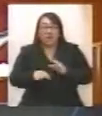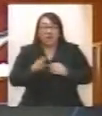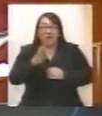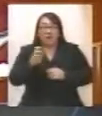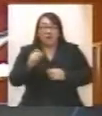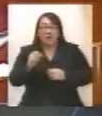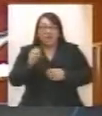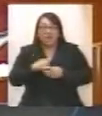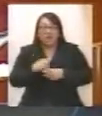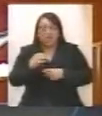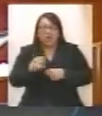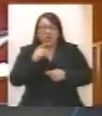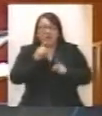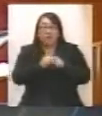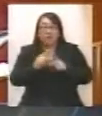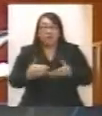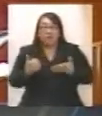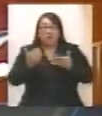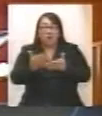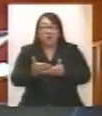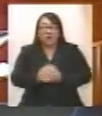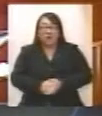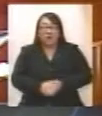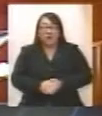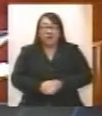bienes serán también beneficiarios.